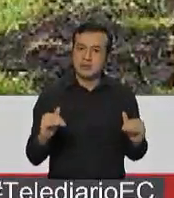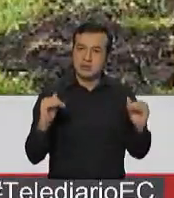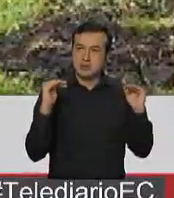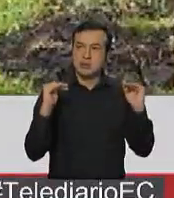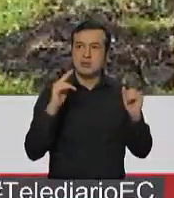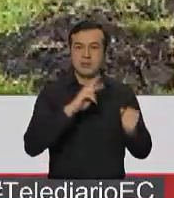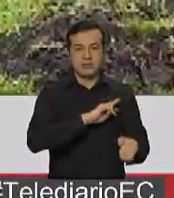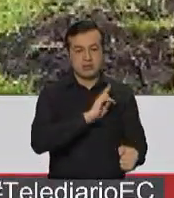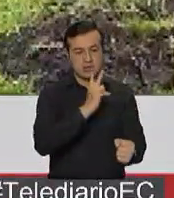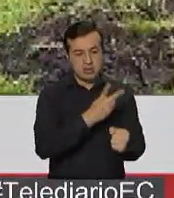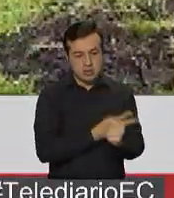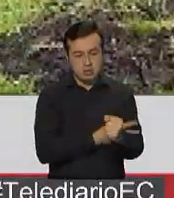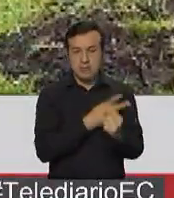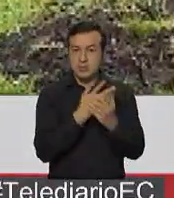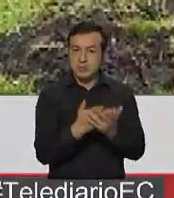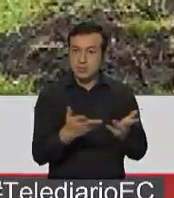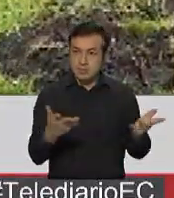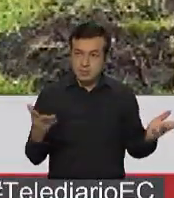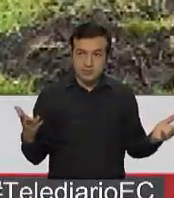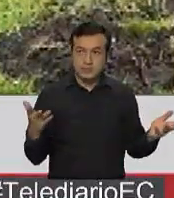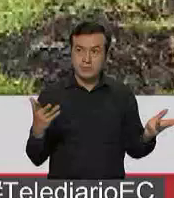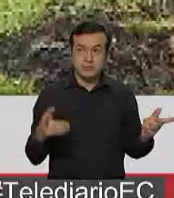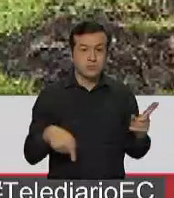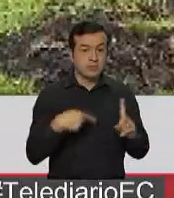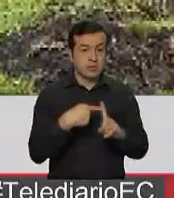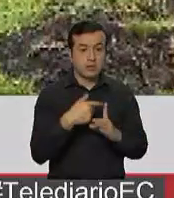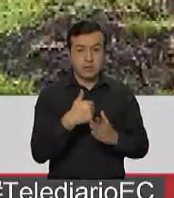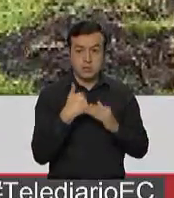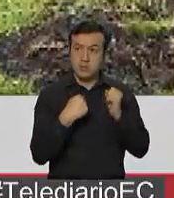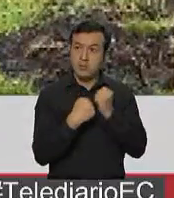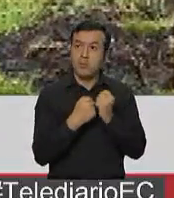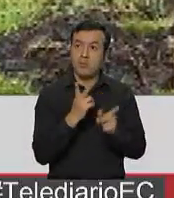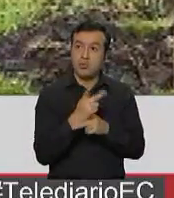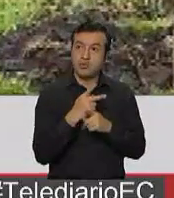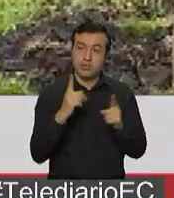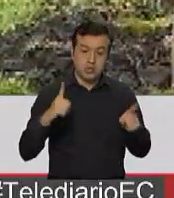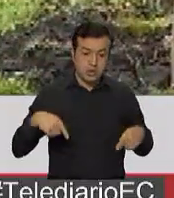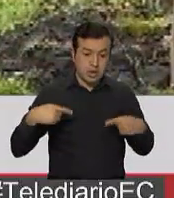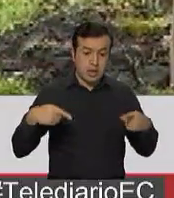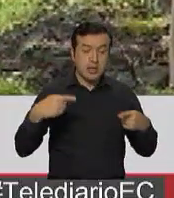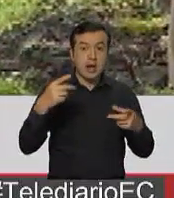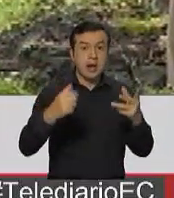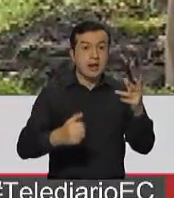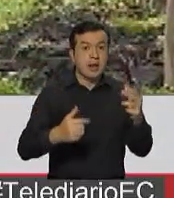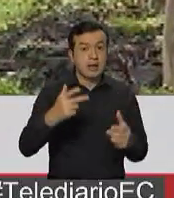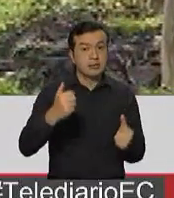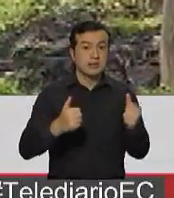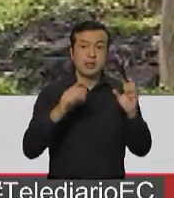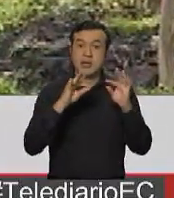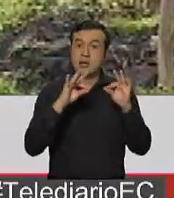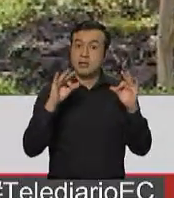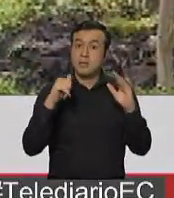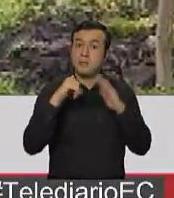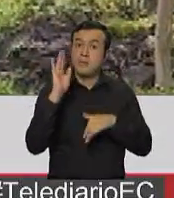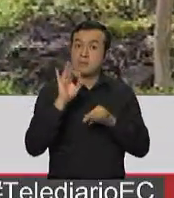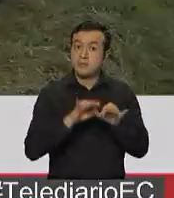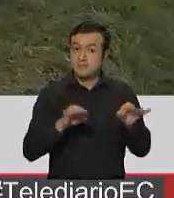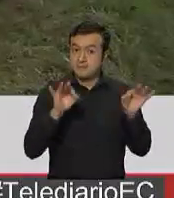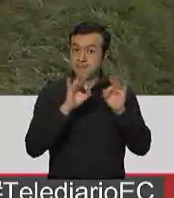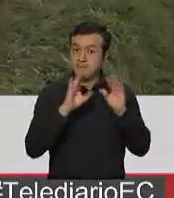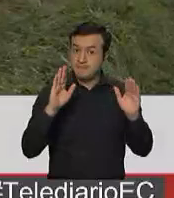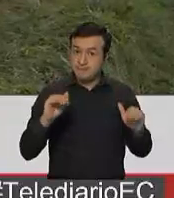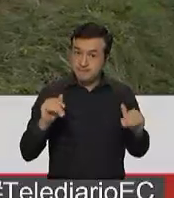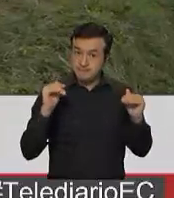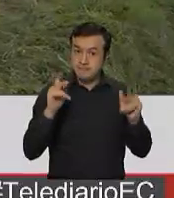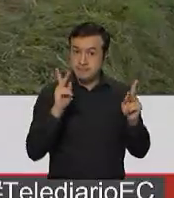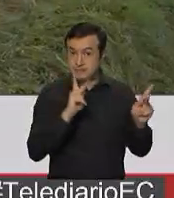proteínas, para que nos suba la producción diaria de leche, para que suba la calidad, que es lo más importante. El